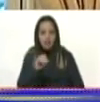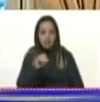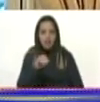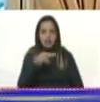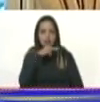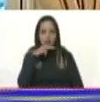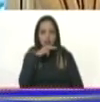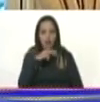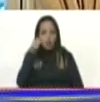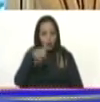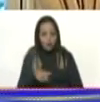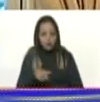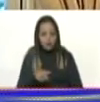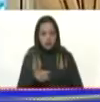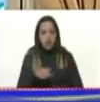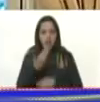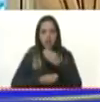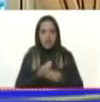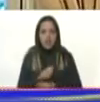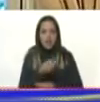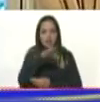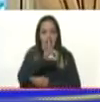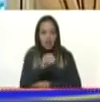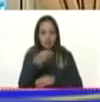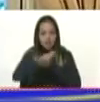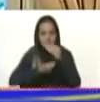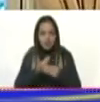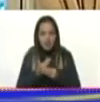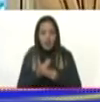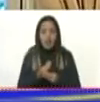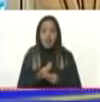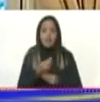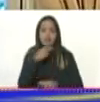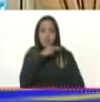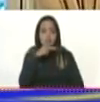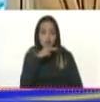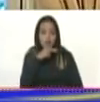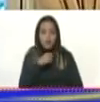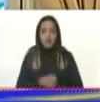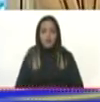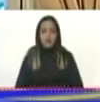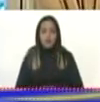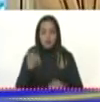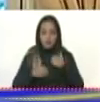en el miércoles productivo, miércoles de la economía, dedicados a la economía,